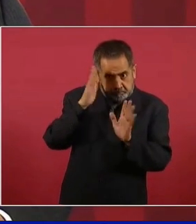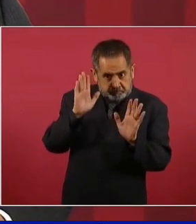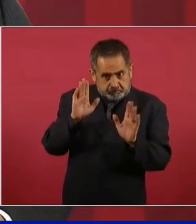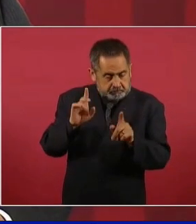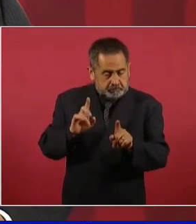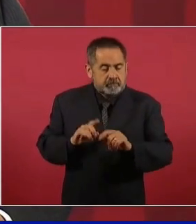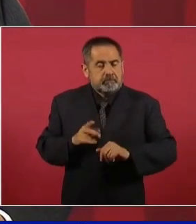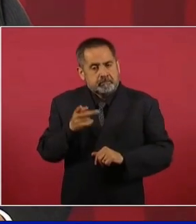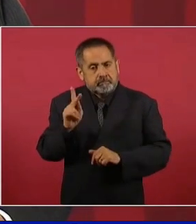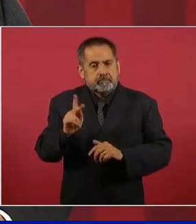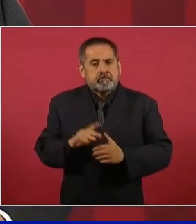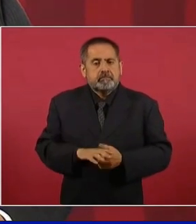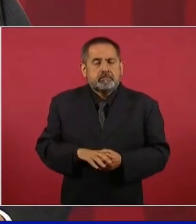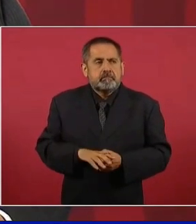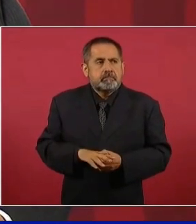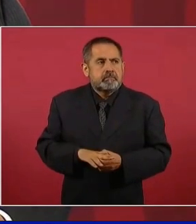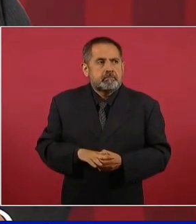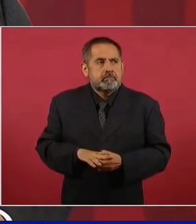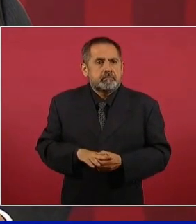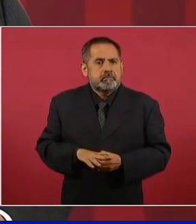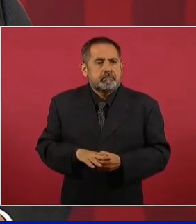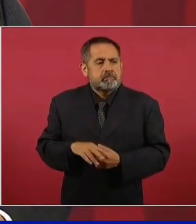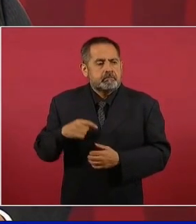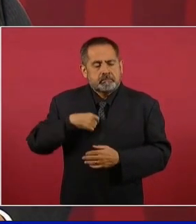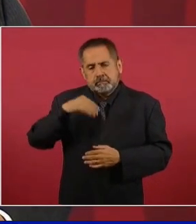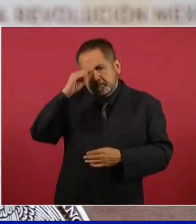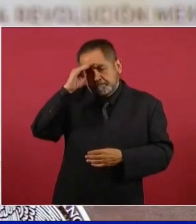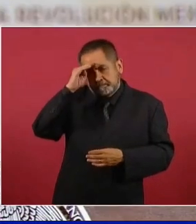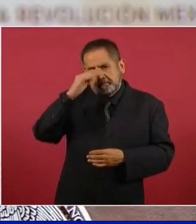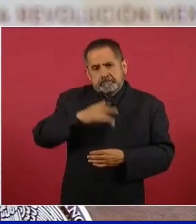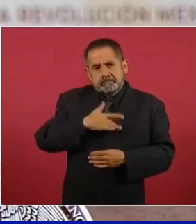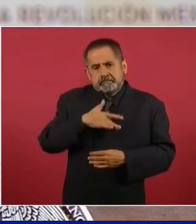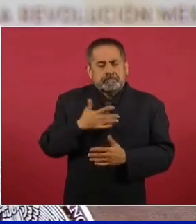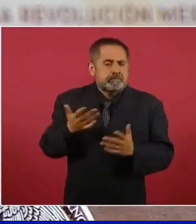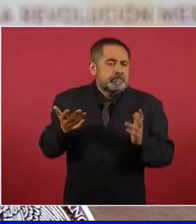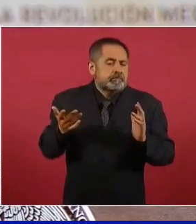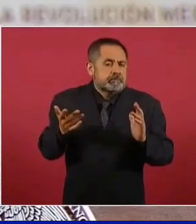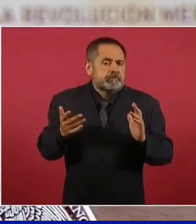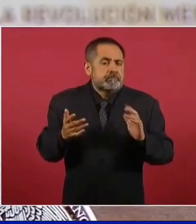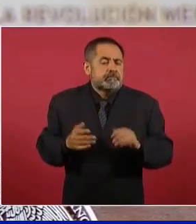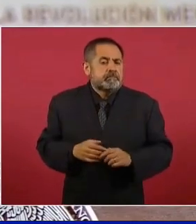sí considero que aún